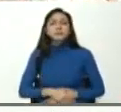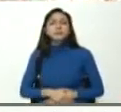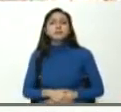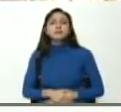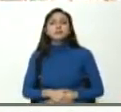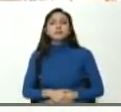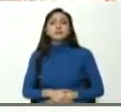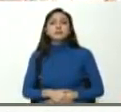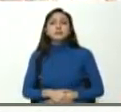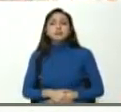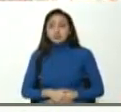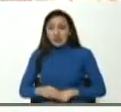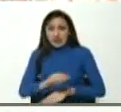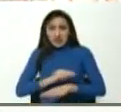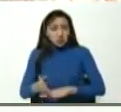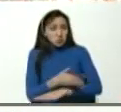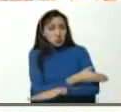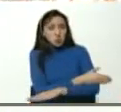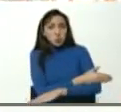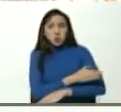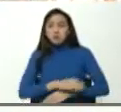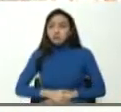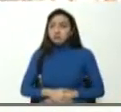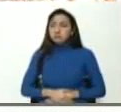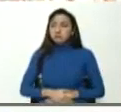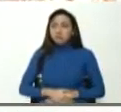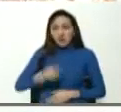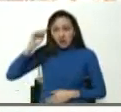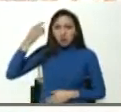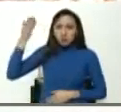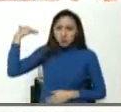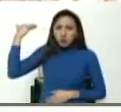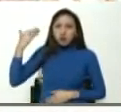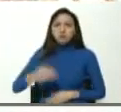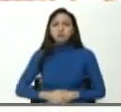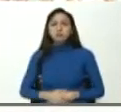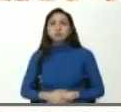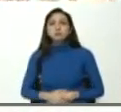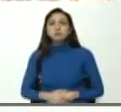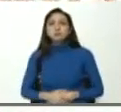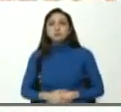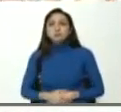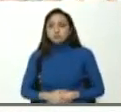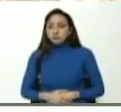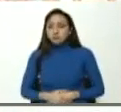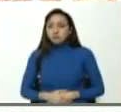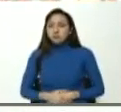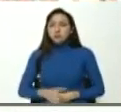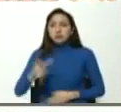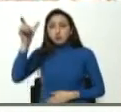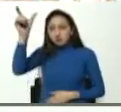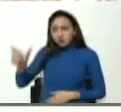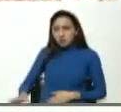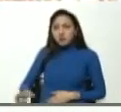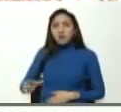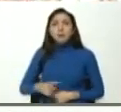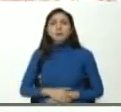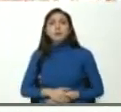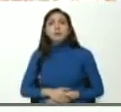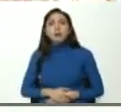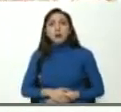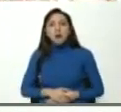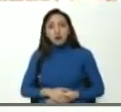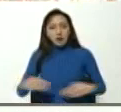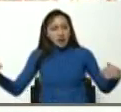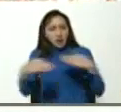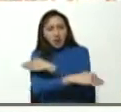para entonces ministro si mal no recuerdo estaba la fosforito ya en las calles en